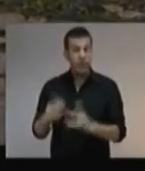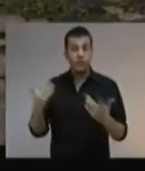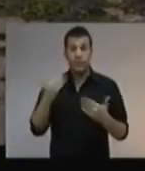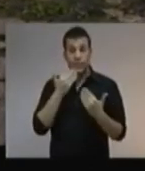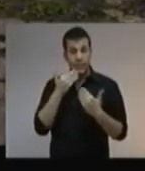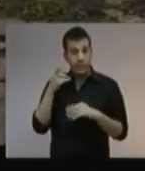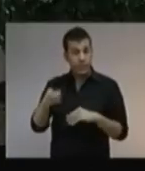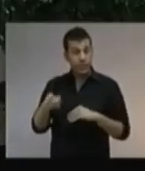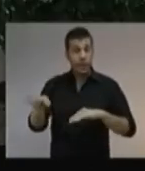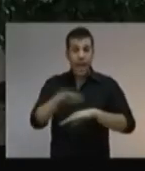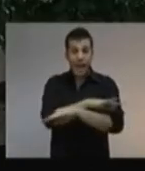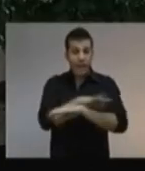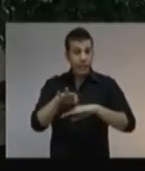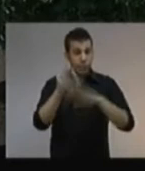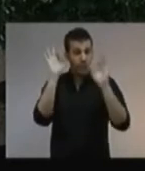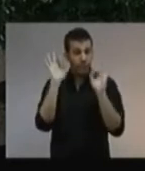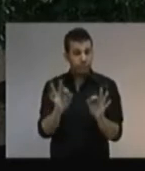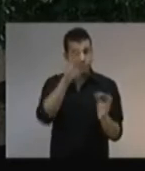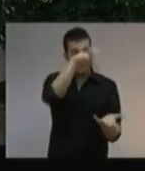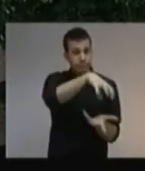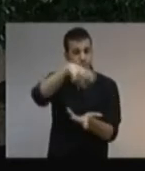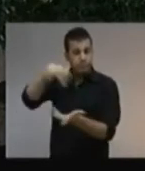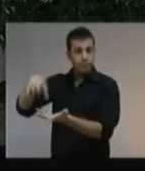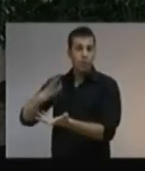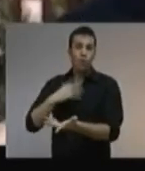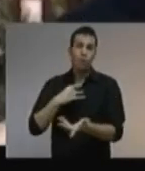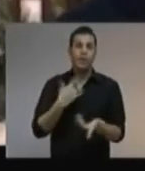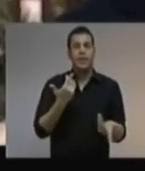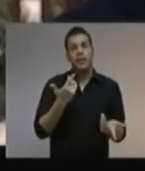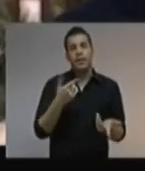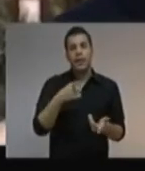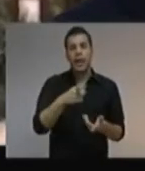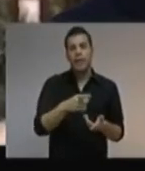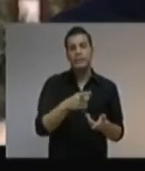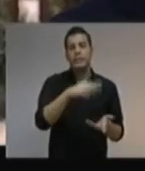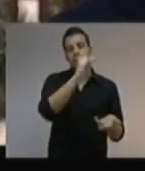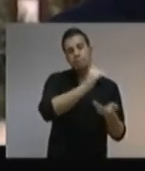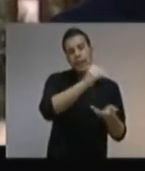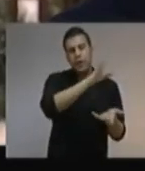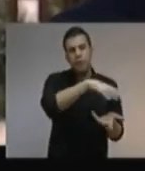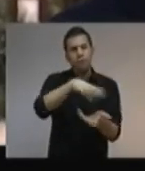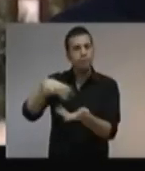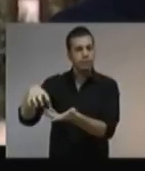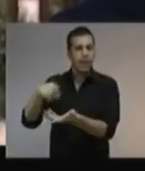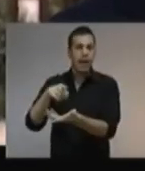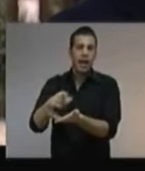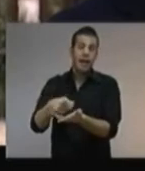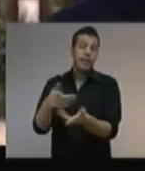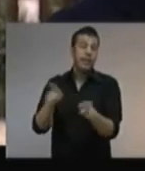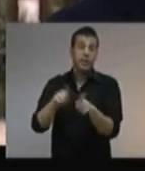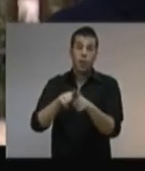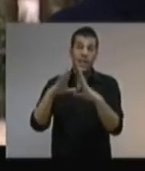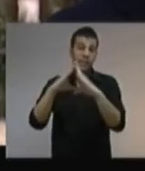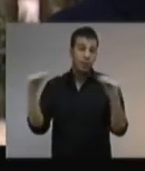los rincones los que hacen que esta arquitectura sea en pequeño lo que aquellas grandes ciudades de la